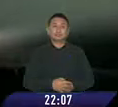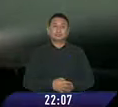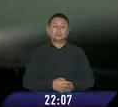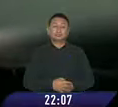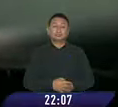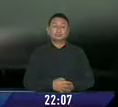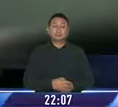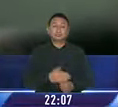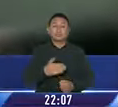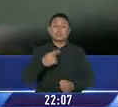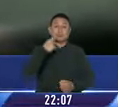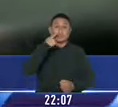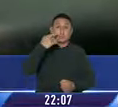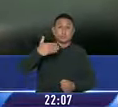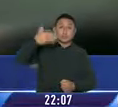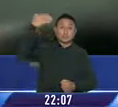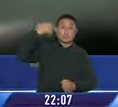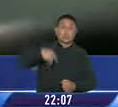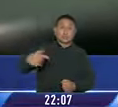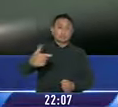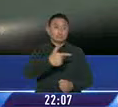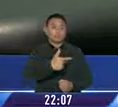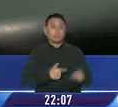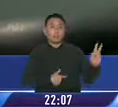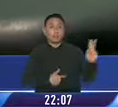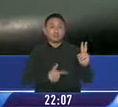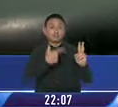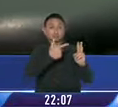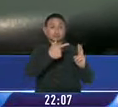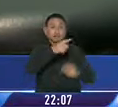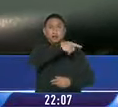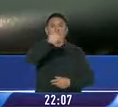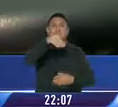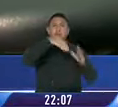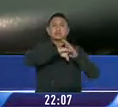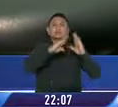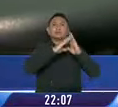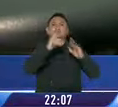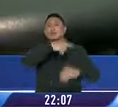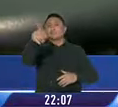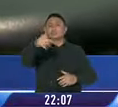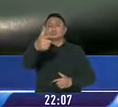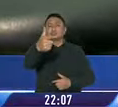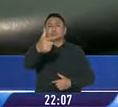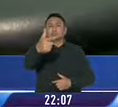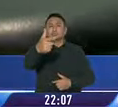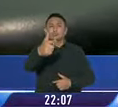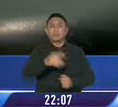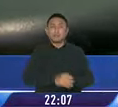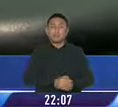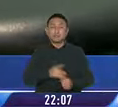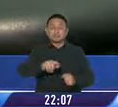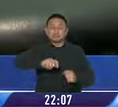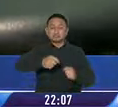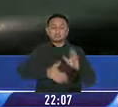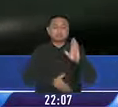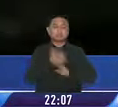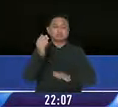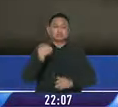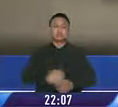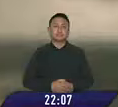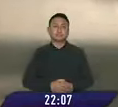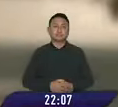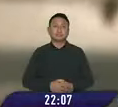moreno alto les apunta, que les hizo que se metan a la casa. 30 segundos más prendieron el auto y se llevaron el